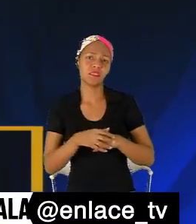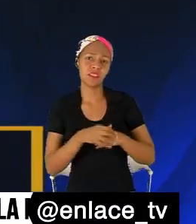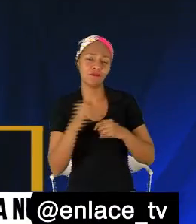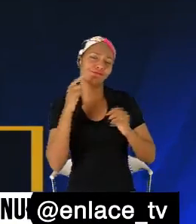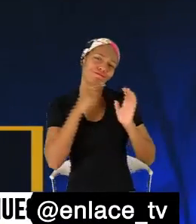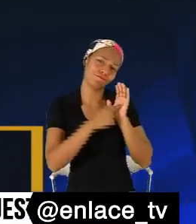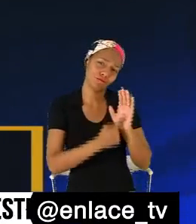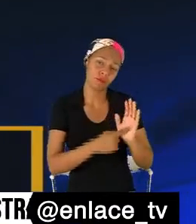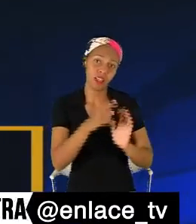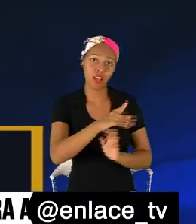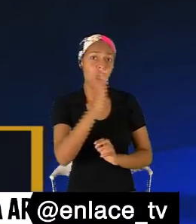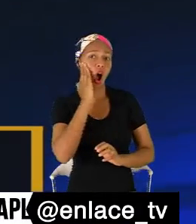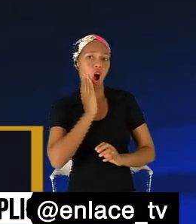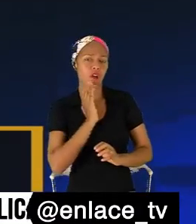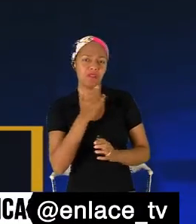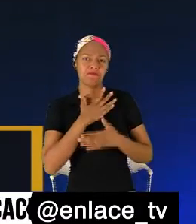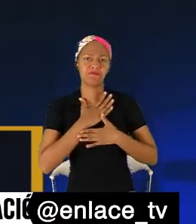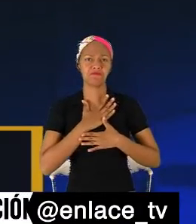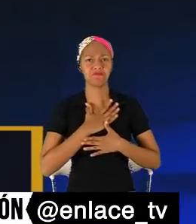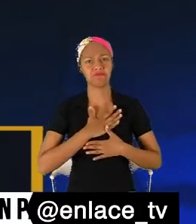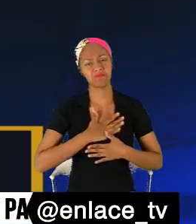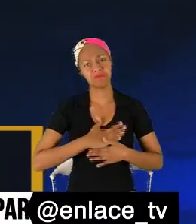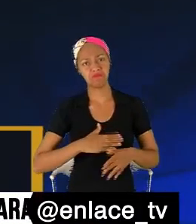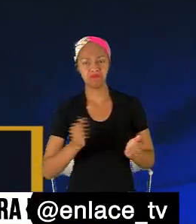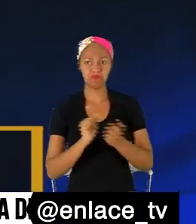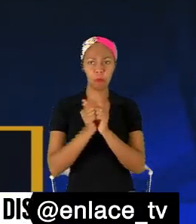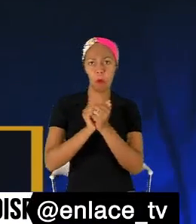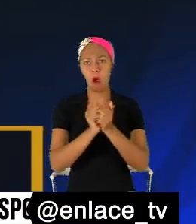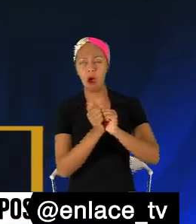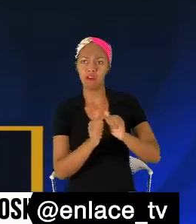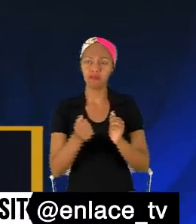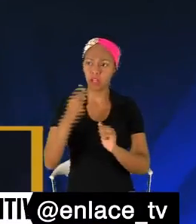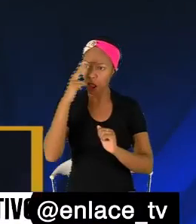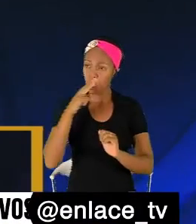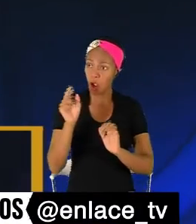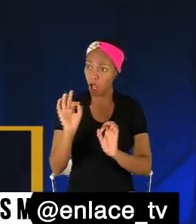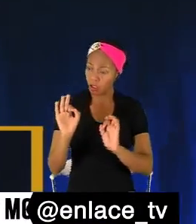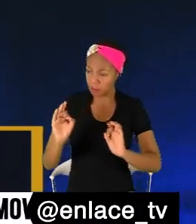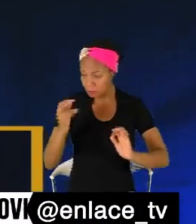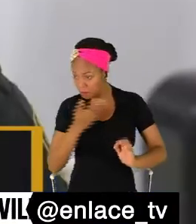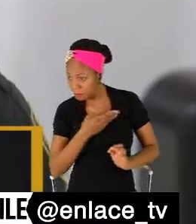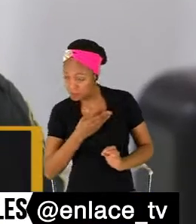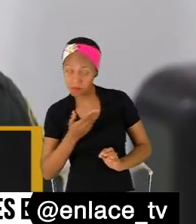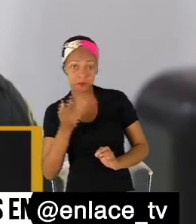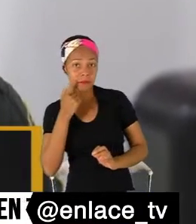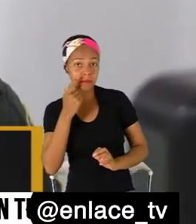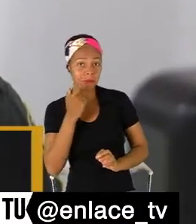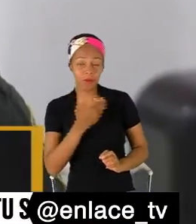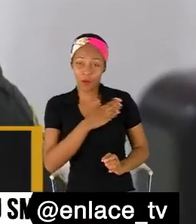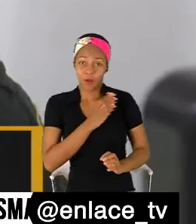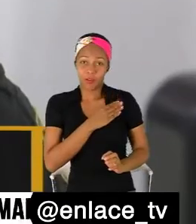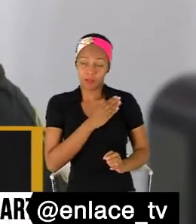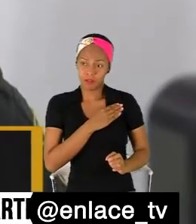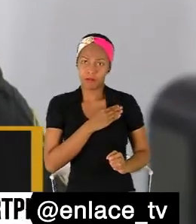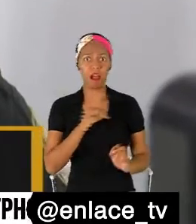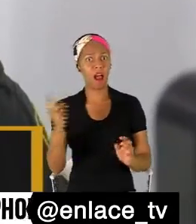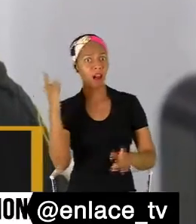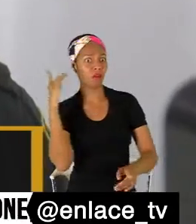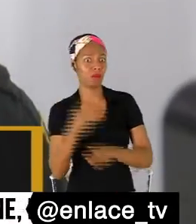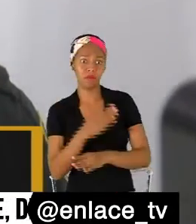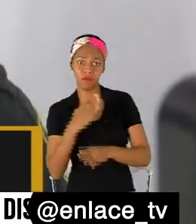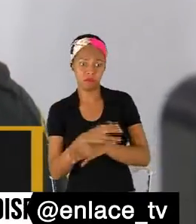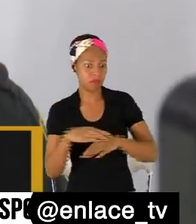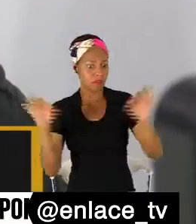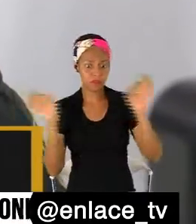describen a Luis Alejandro como un niño tranquilo, deportista, buen hijo y sin ningún problema aparente. Para atenderlos a través de profesionales,